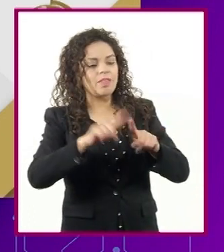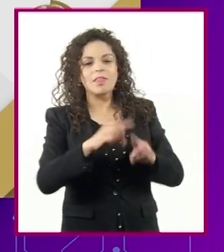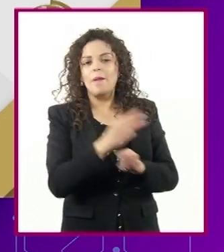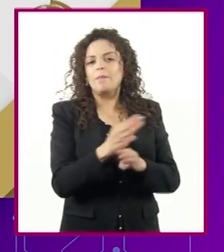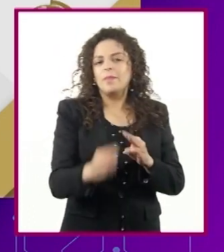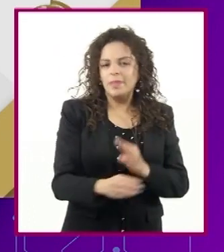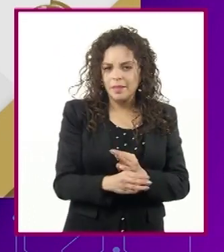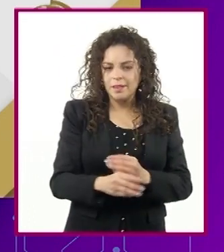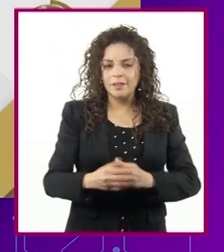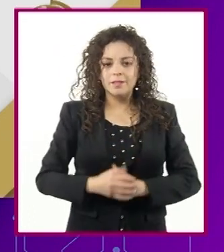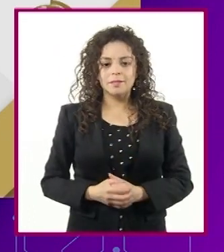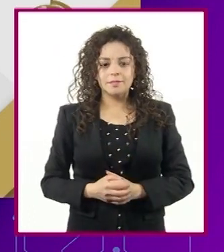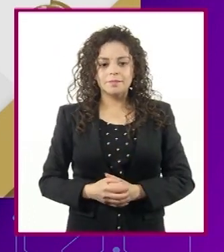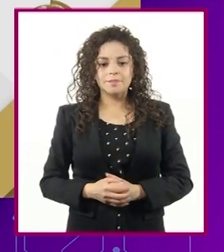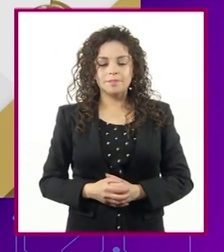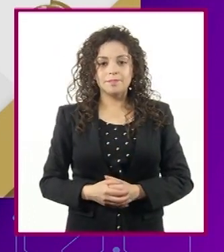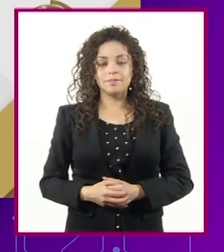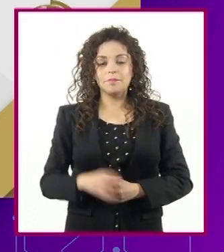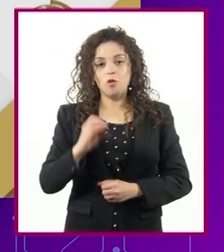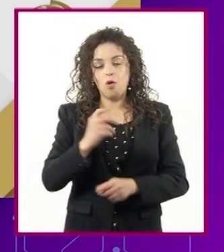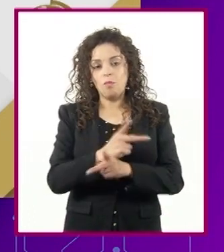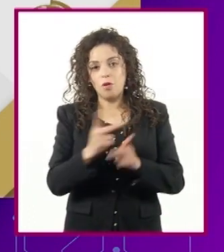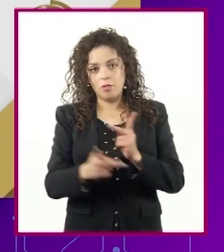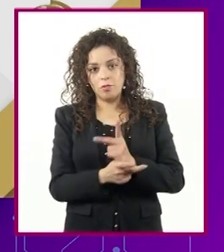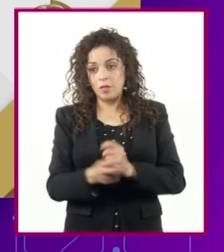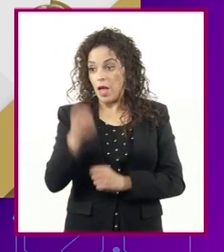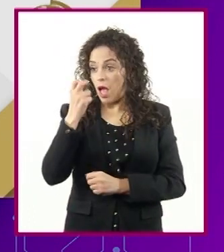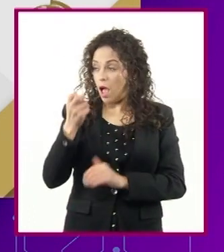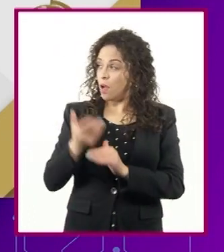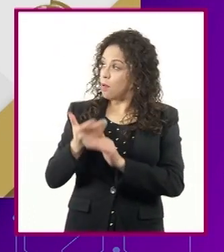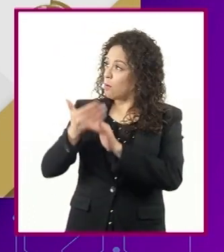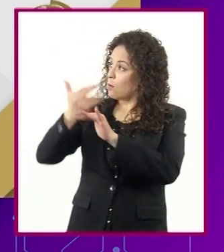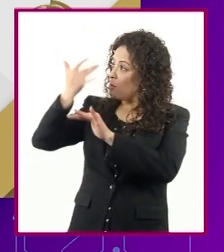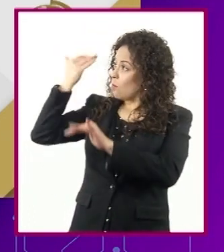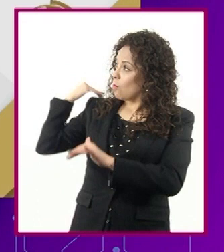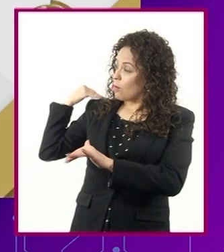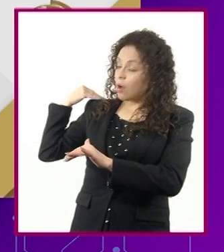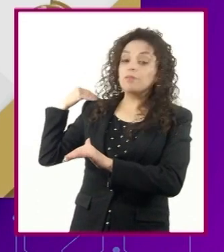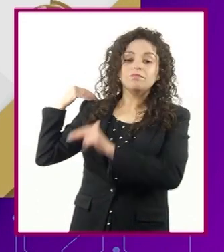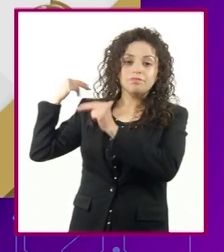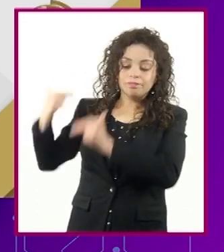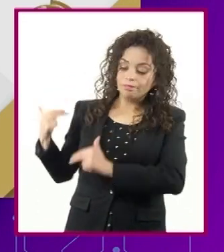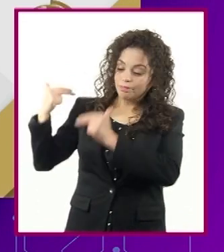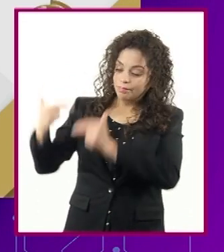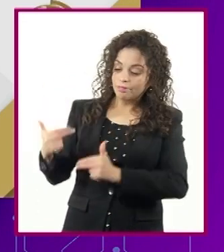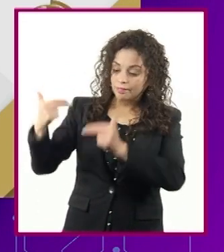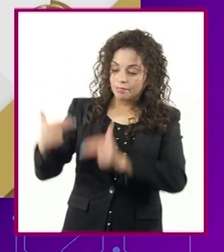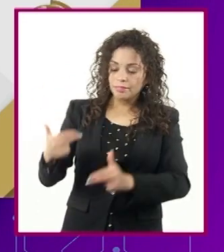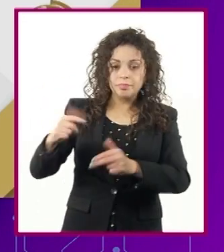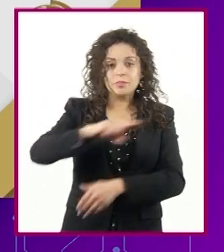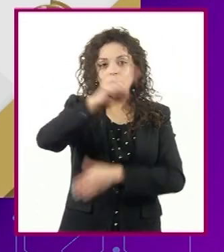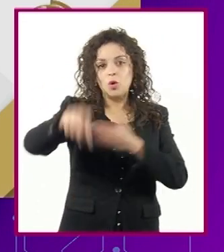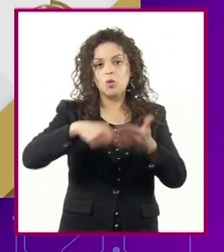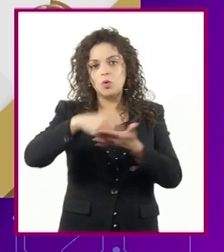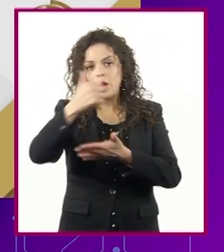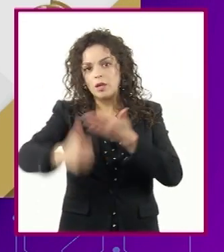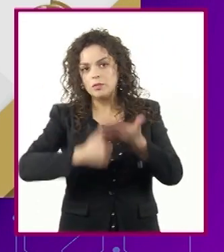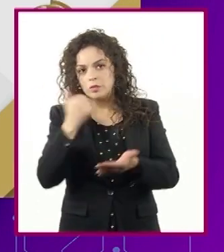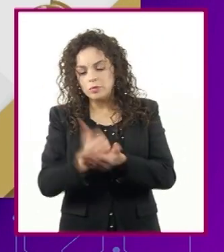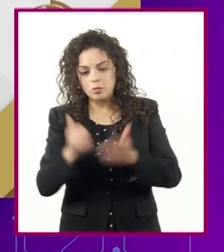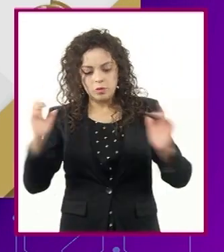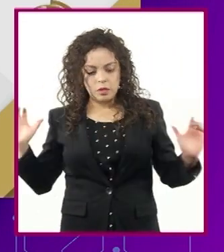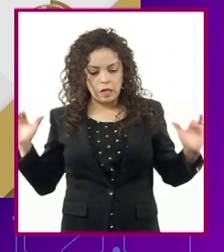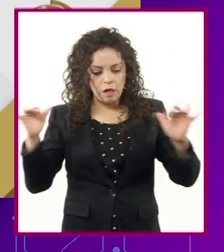Estos son un legado de nuestros antepasados que también se reunían en zonas de la ciudad para comprar